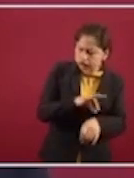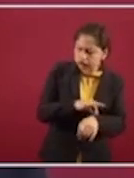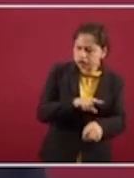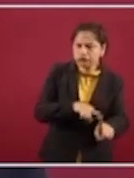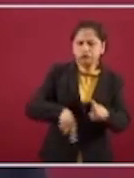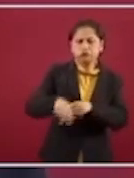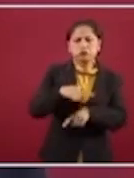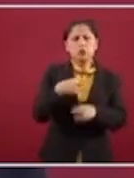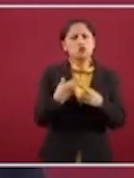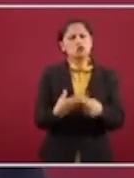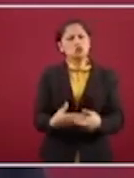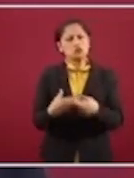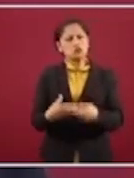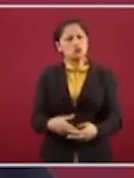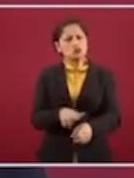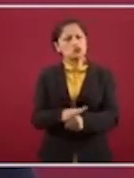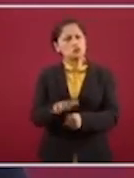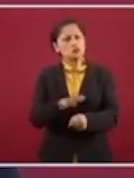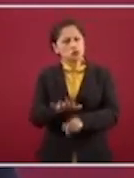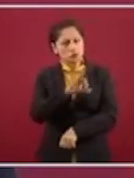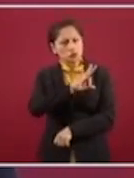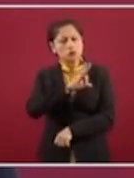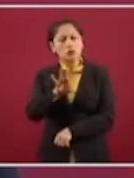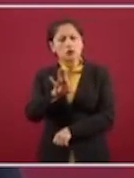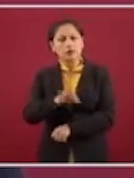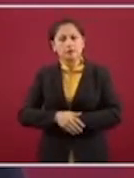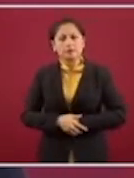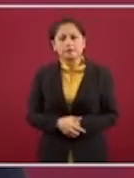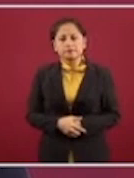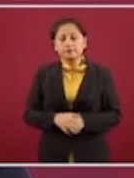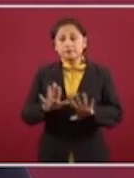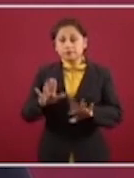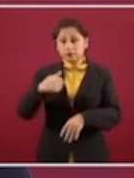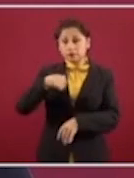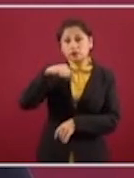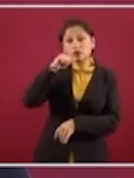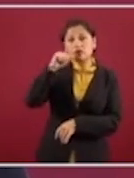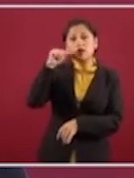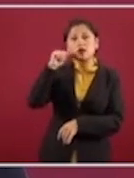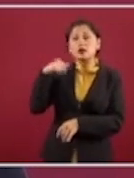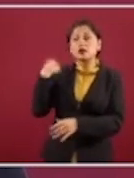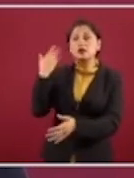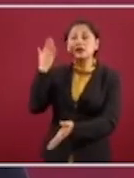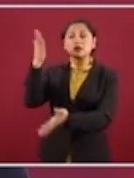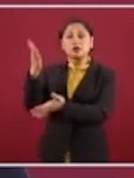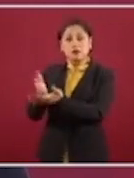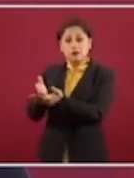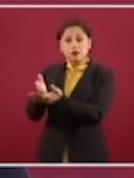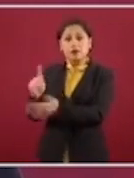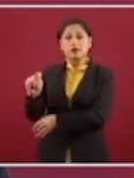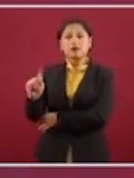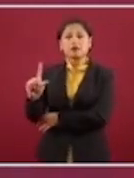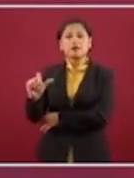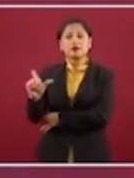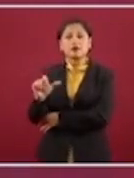Con ese propósito fui ayer a Tlaxiaco, a la Mixteca.